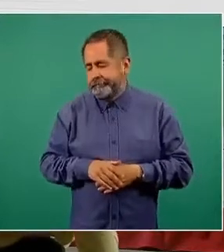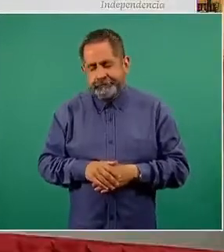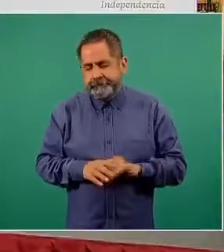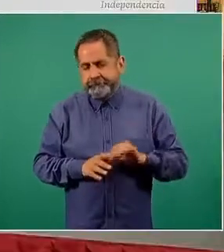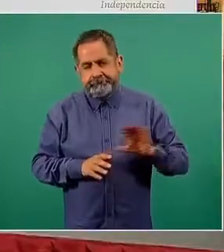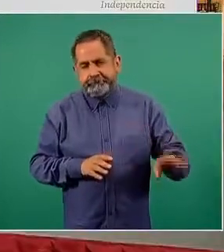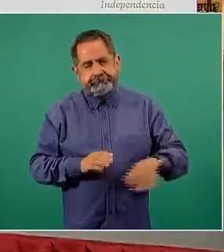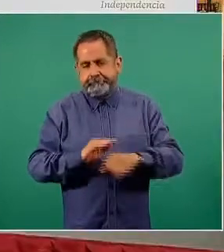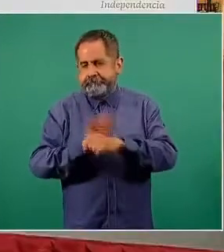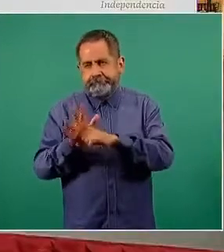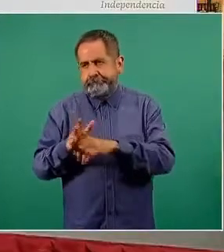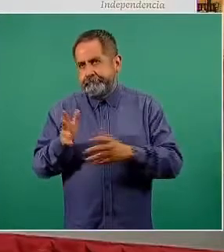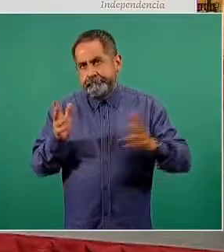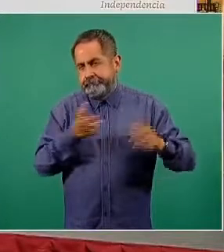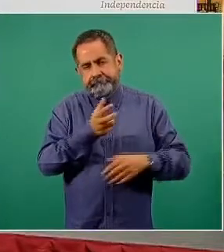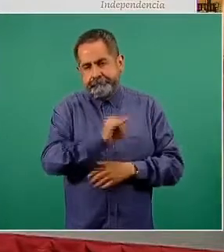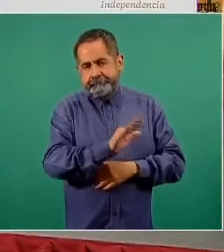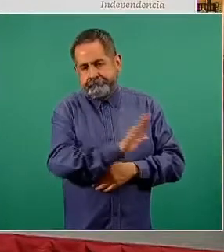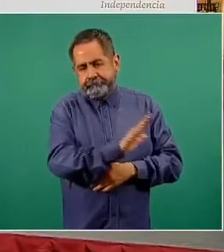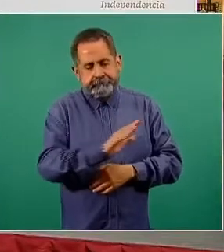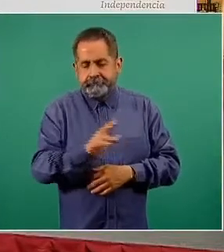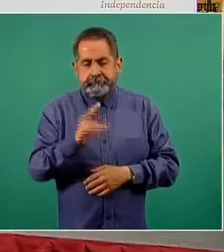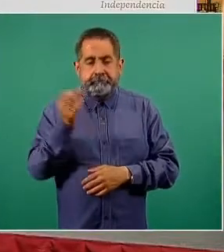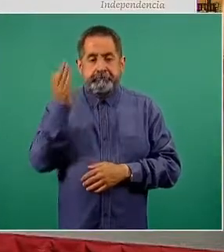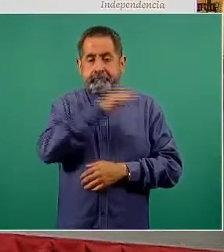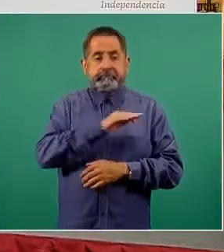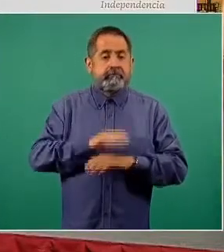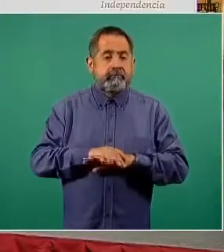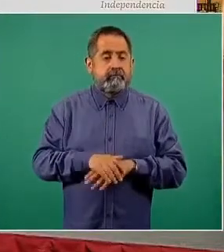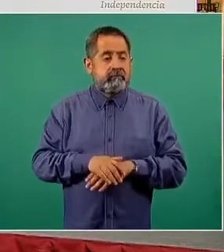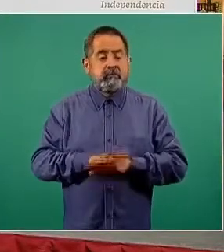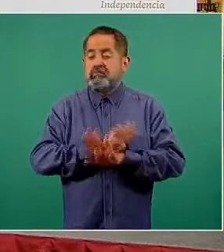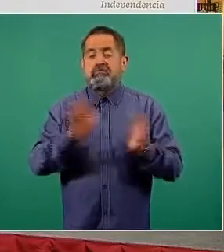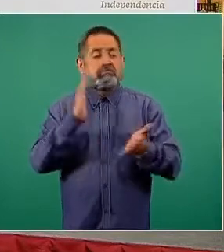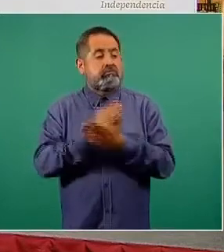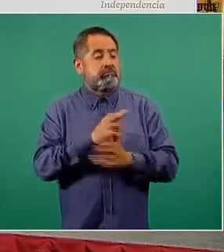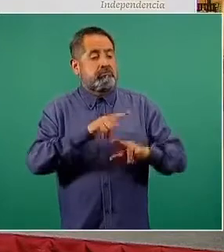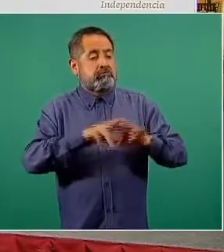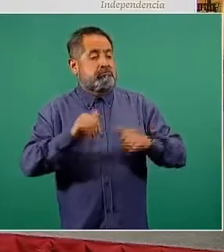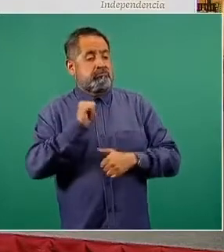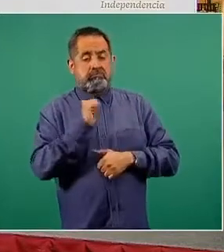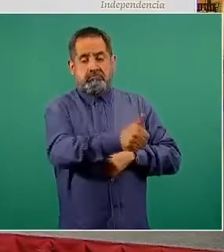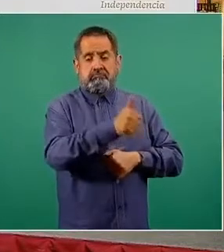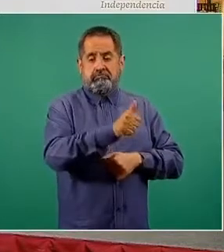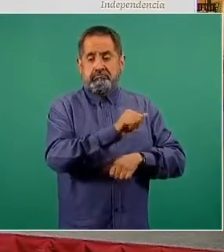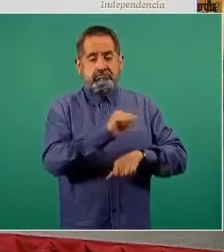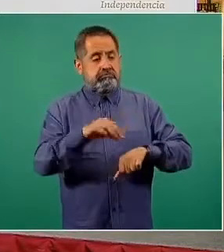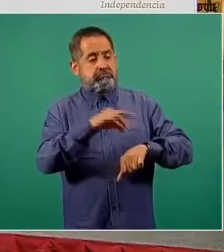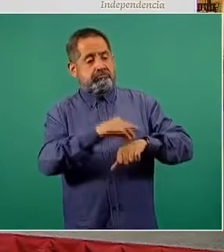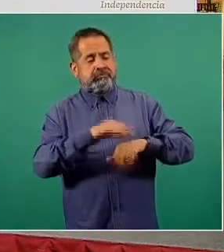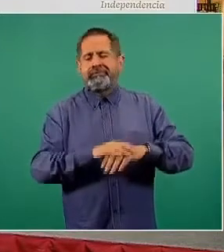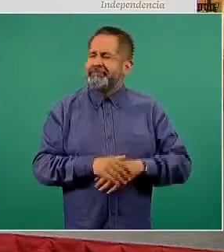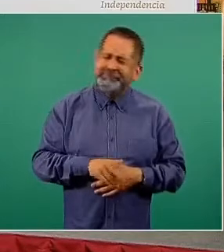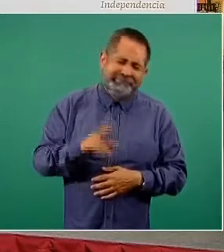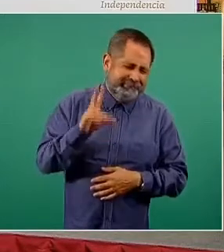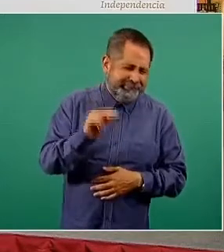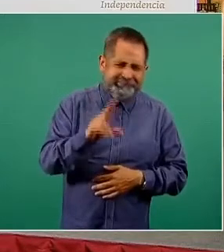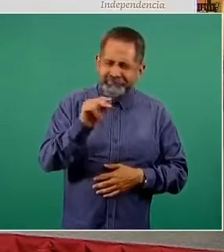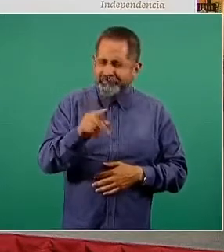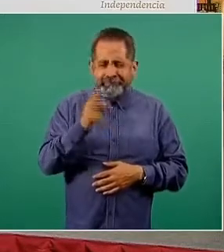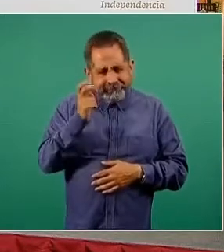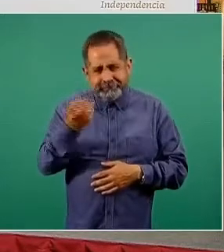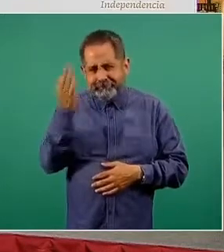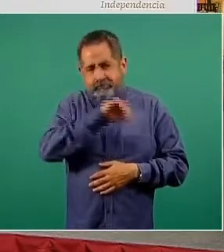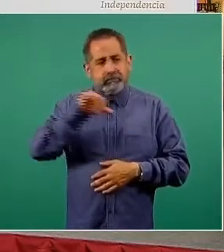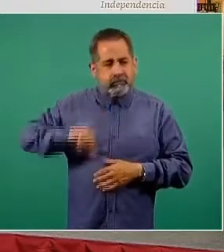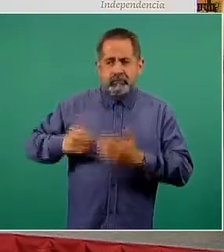la pandemia, como ha estado ocurriendo, de que ya no se va a vacunar a nadie. Hoy mismo lo decía el presidente, es una falsedad